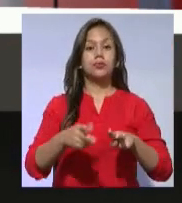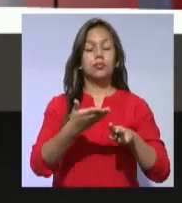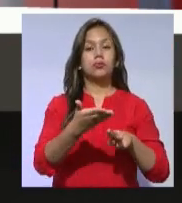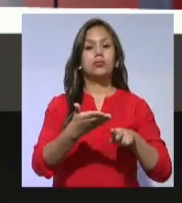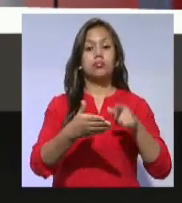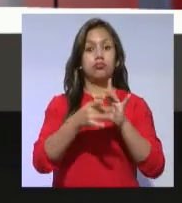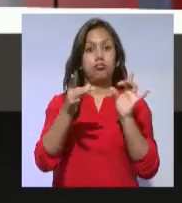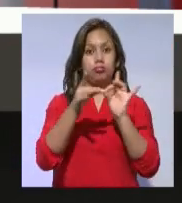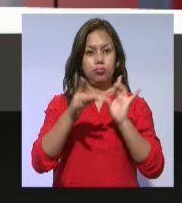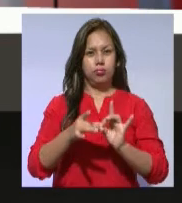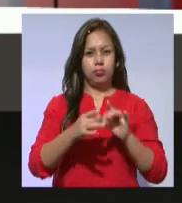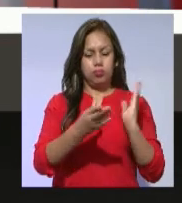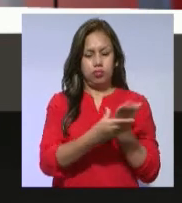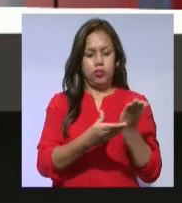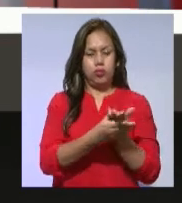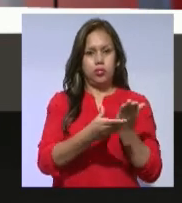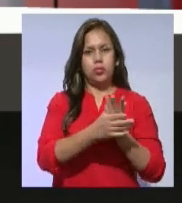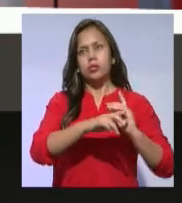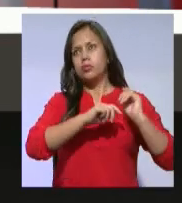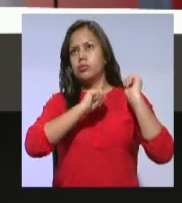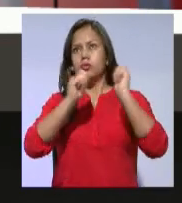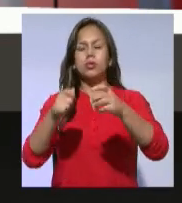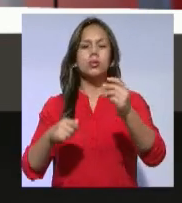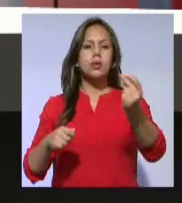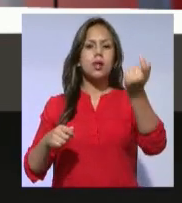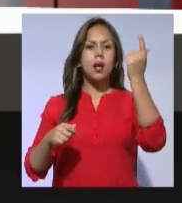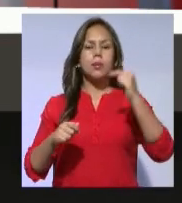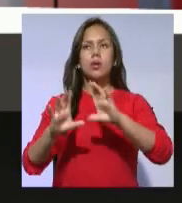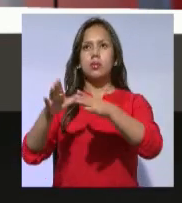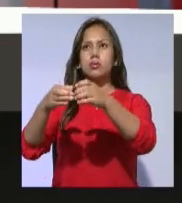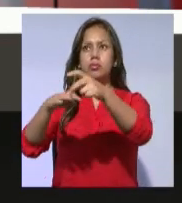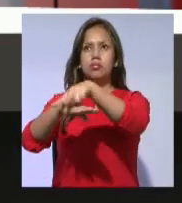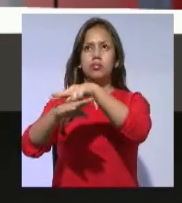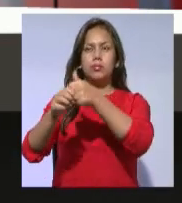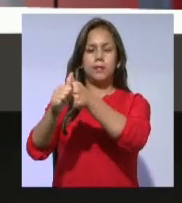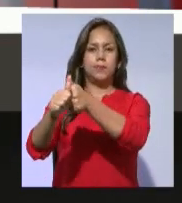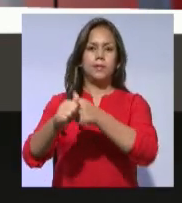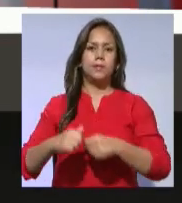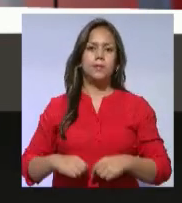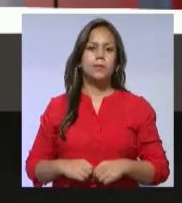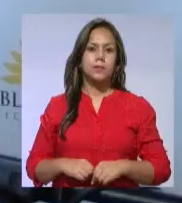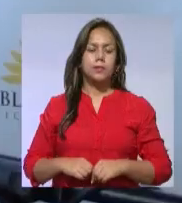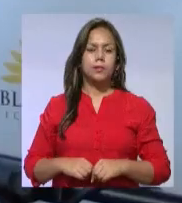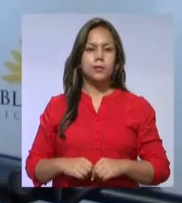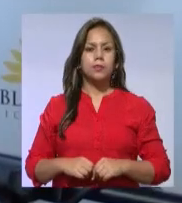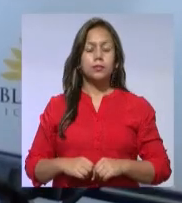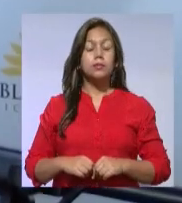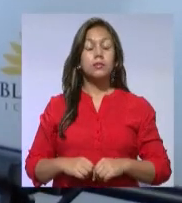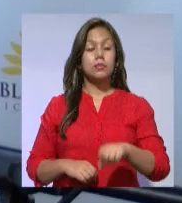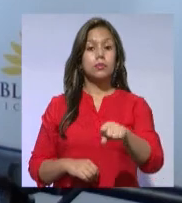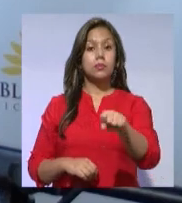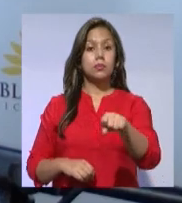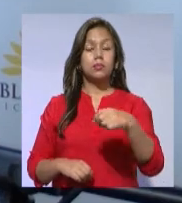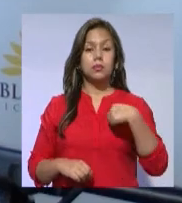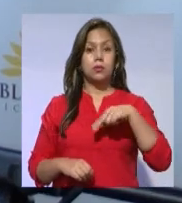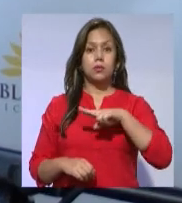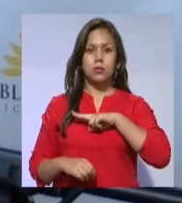estos documentos serán remitidos de manera inmediata a la comisión de fiscalización respondemos también a las preguntas puntuales